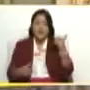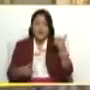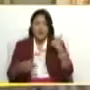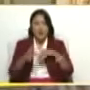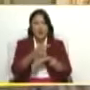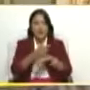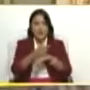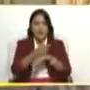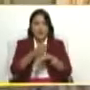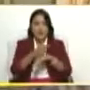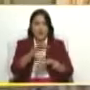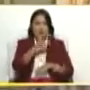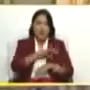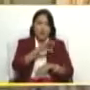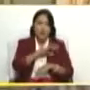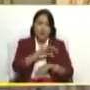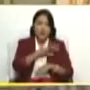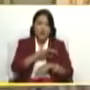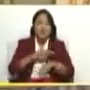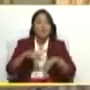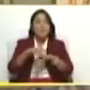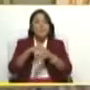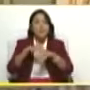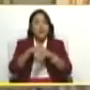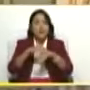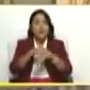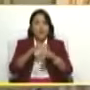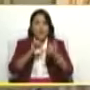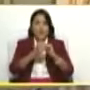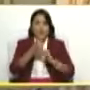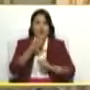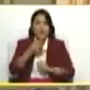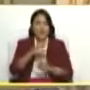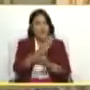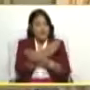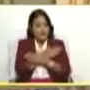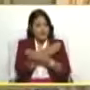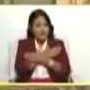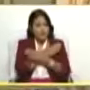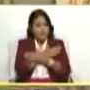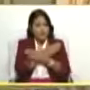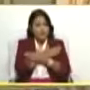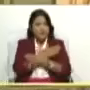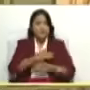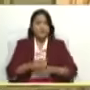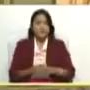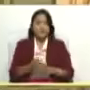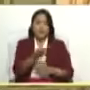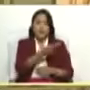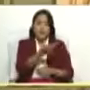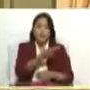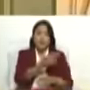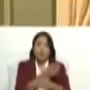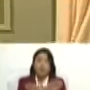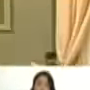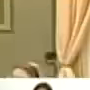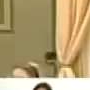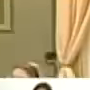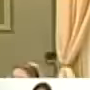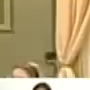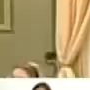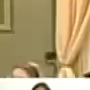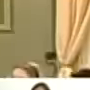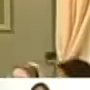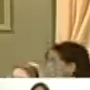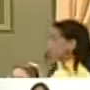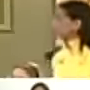gobierno para los social ministro del deporte y la juventud lo felicito los felicito a los dos a la presidenta